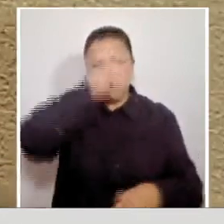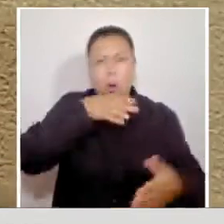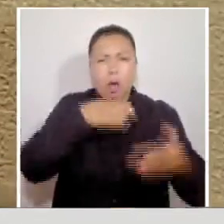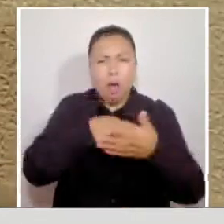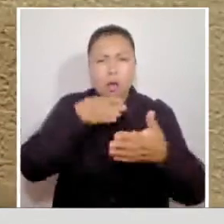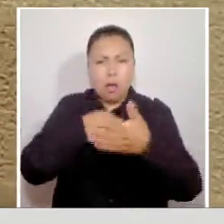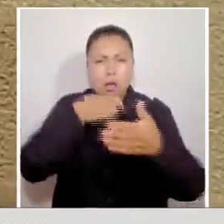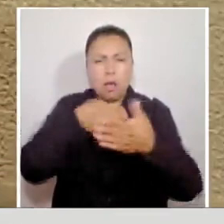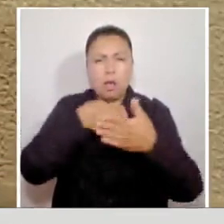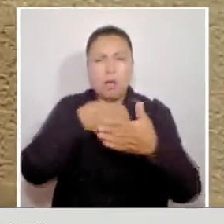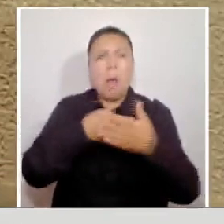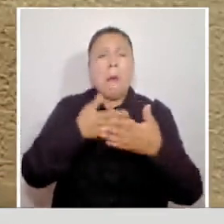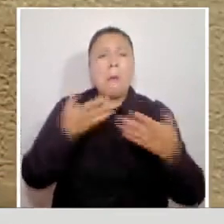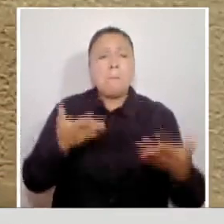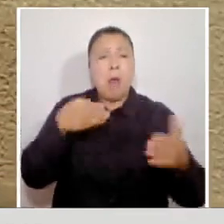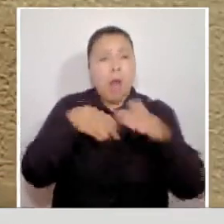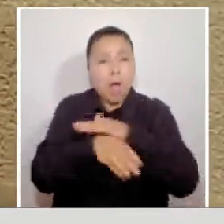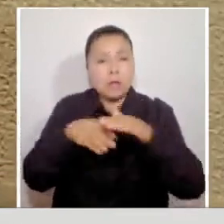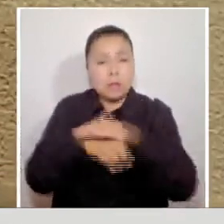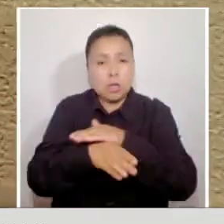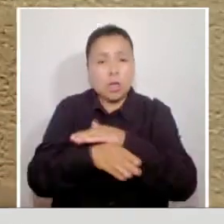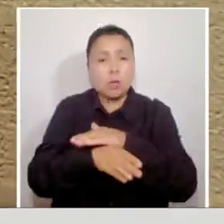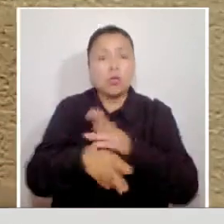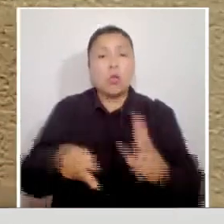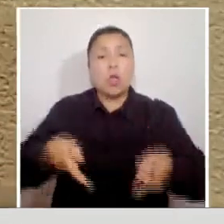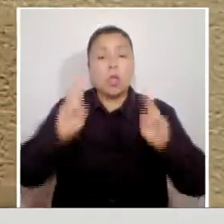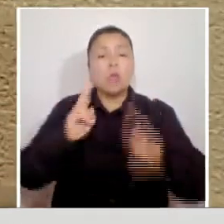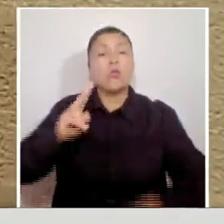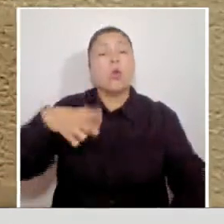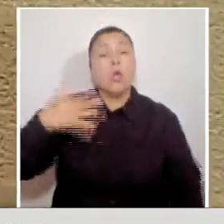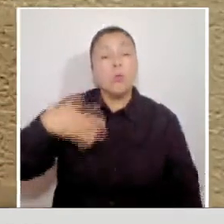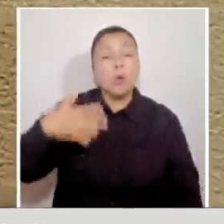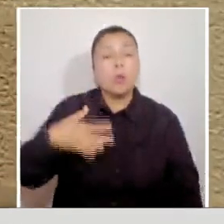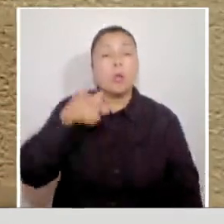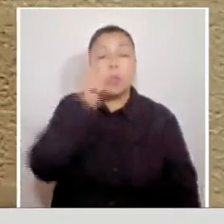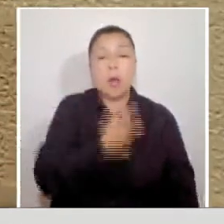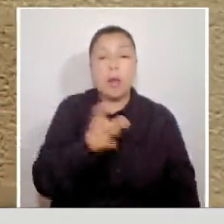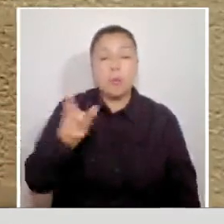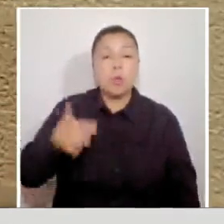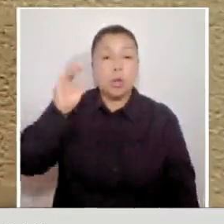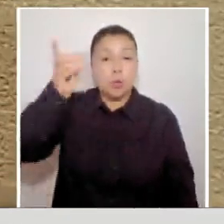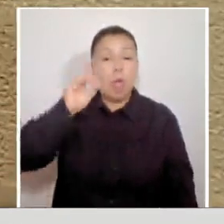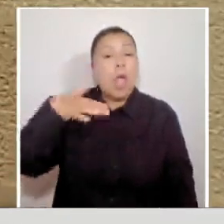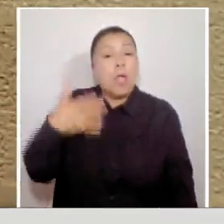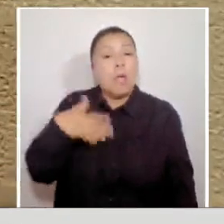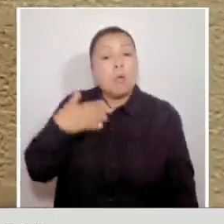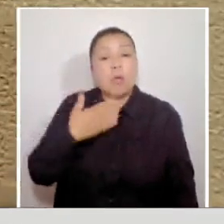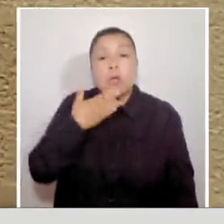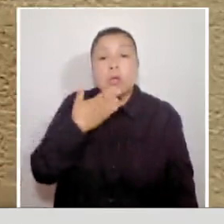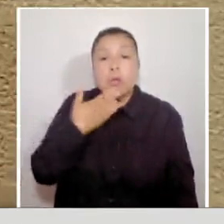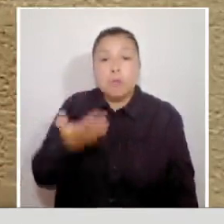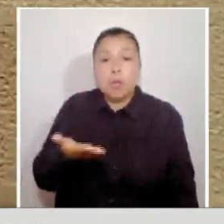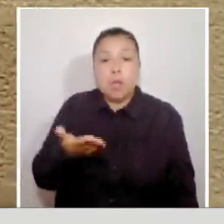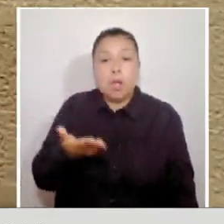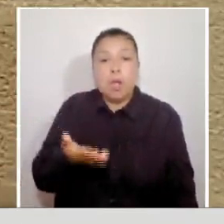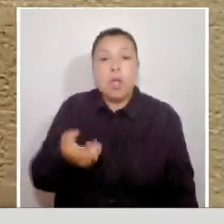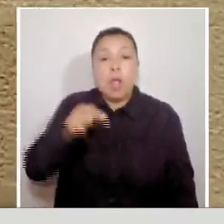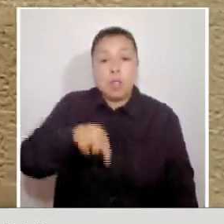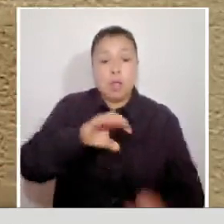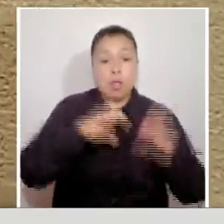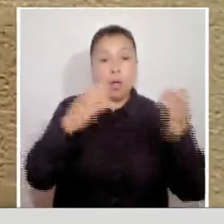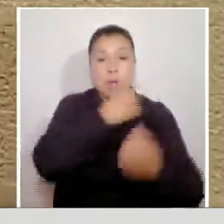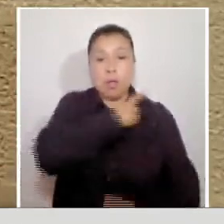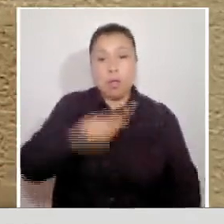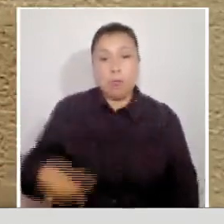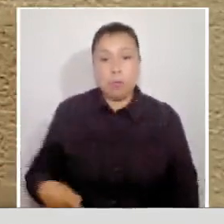para acceso y para los derechos fundamentales de las personas con discapacidad es importante que también desde esta cámara de diputados